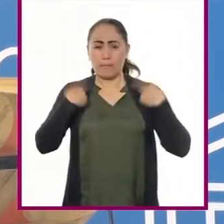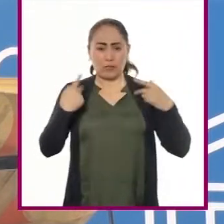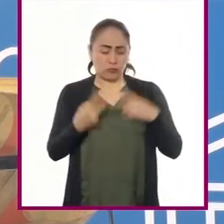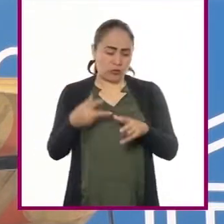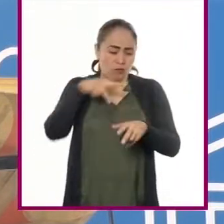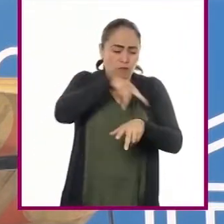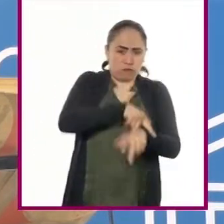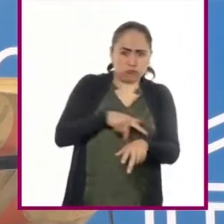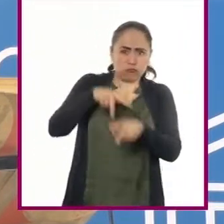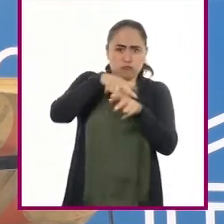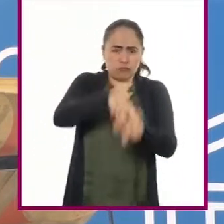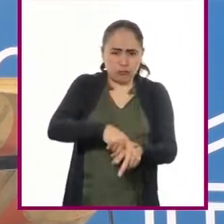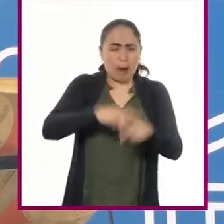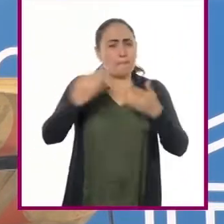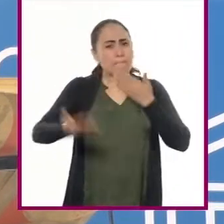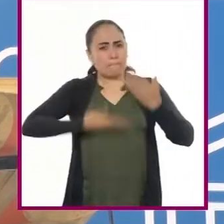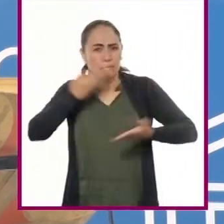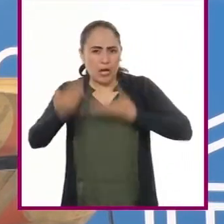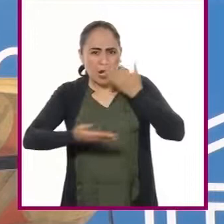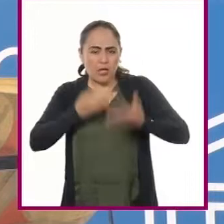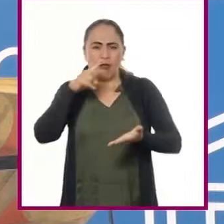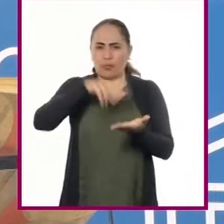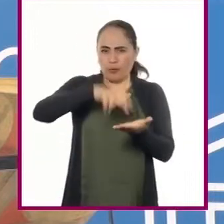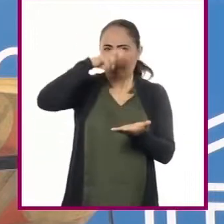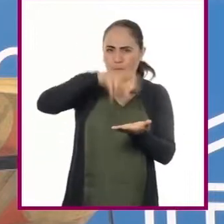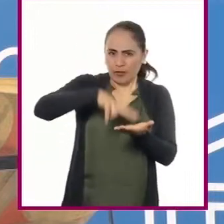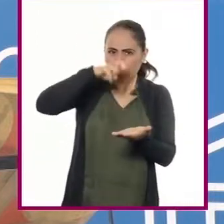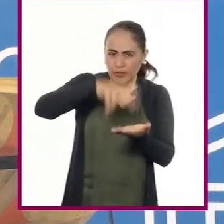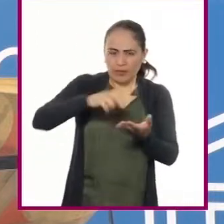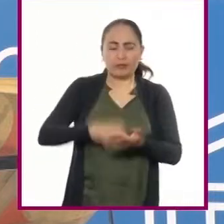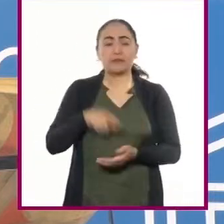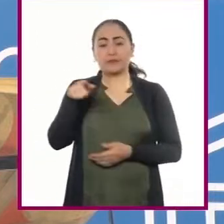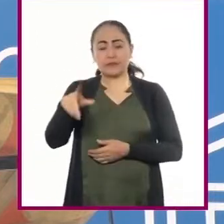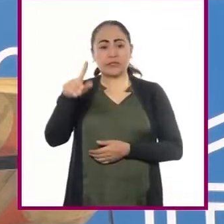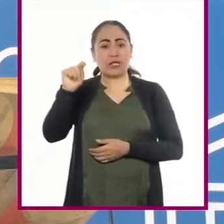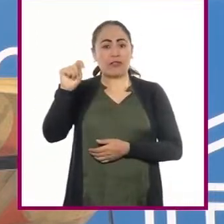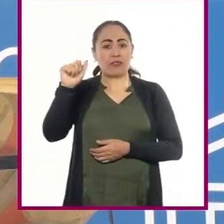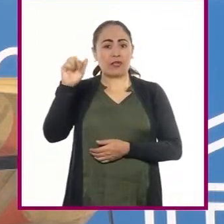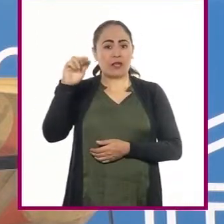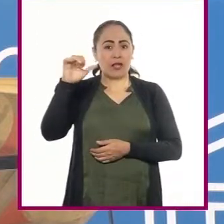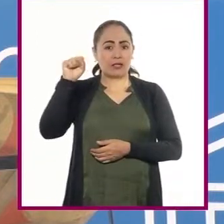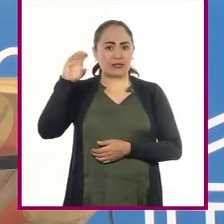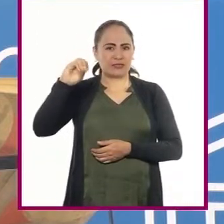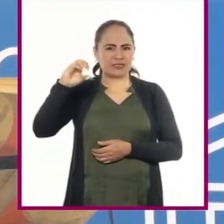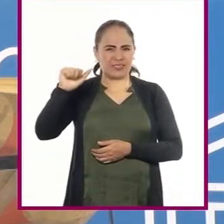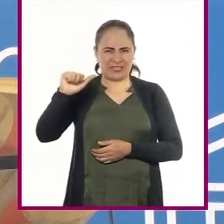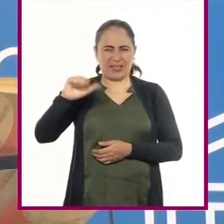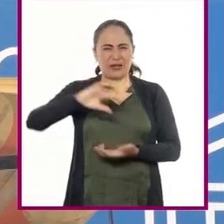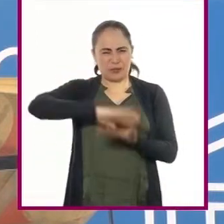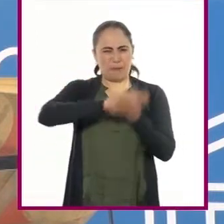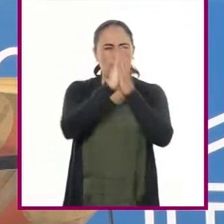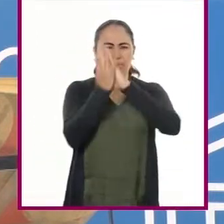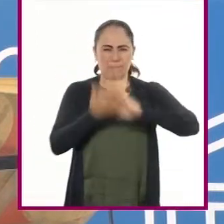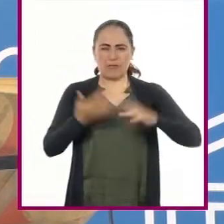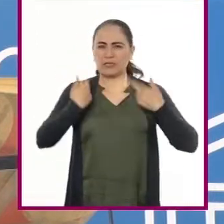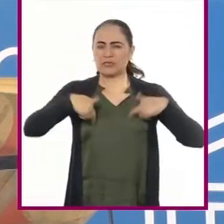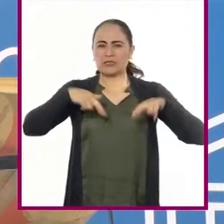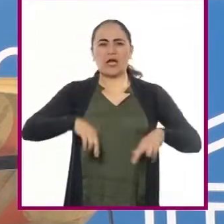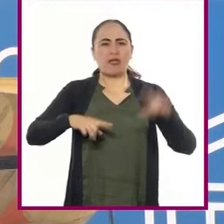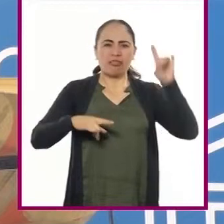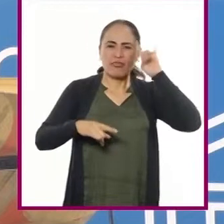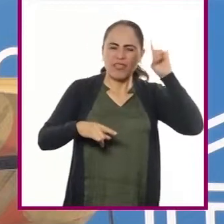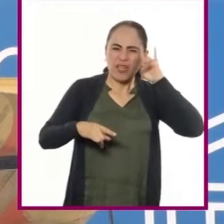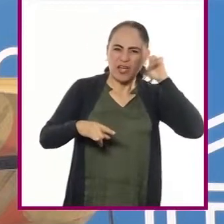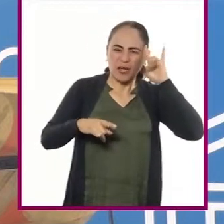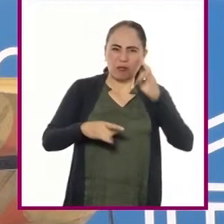personajes, bailando y brincando. La tarasca simbolizaba al diablo, la herejía y la